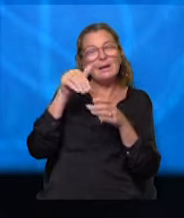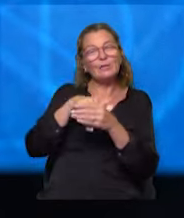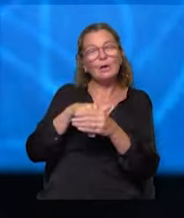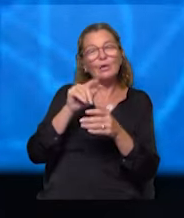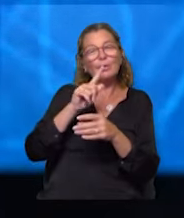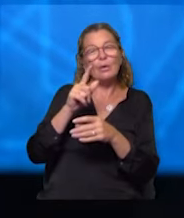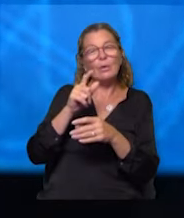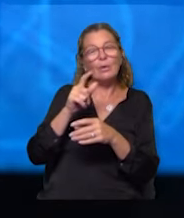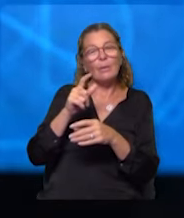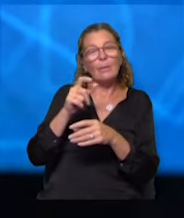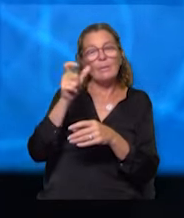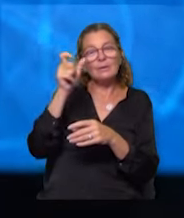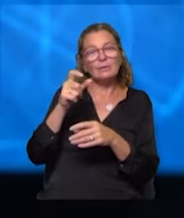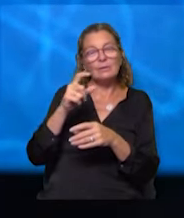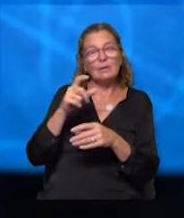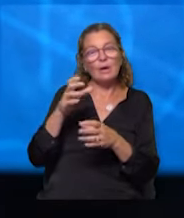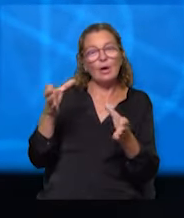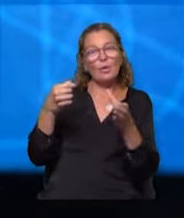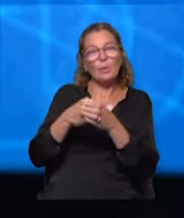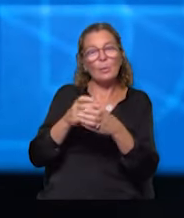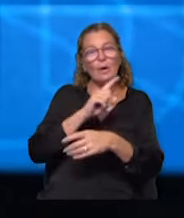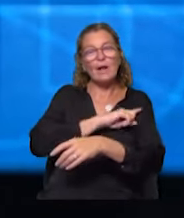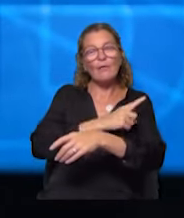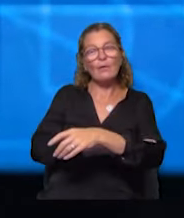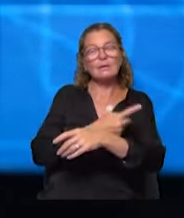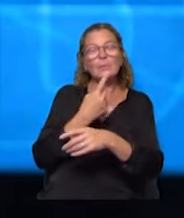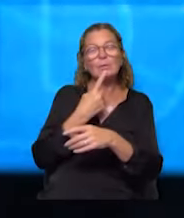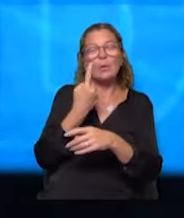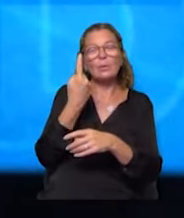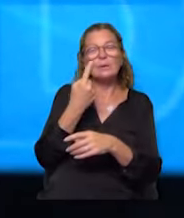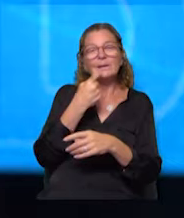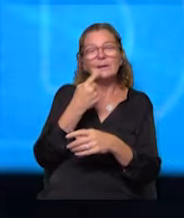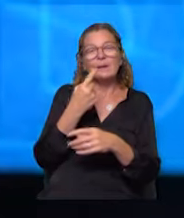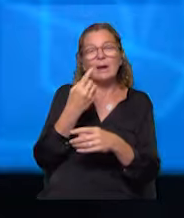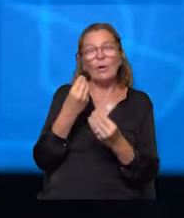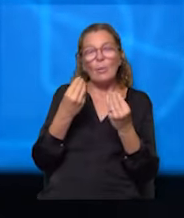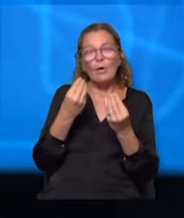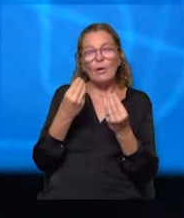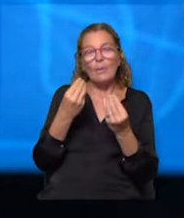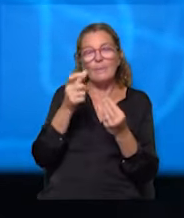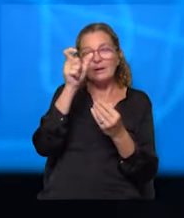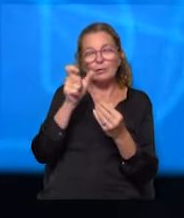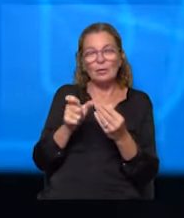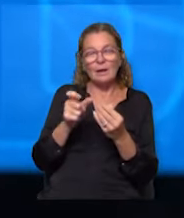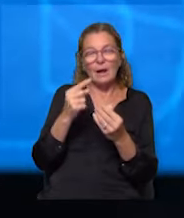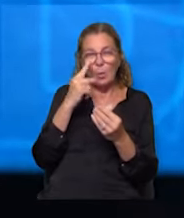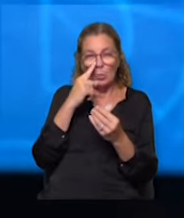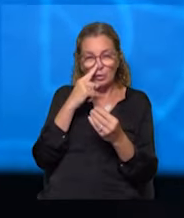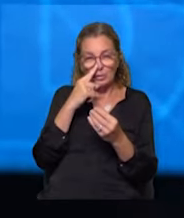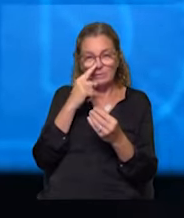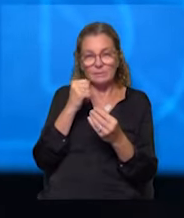la ganan los superhéroes la gana la fuerza política yo creo que una vez que se defina la fórmula en